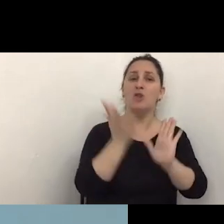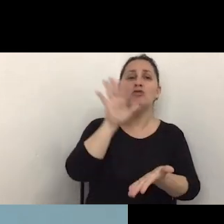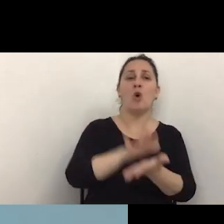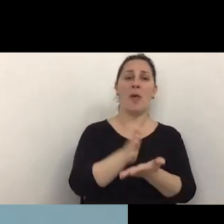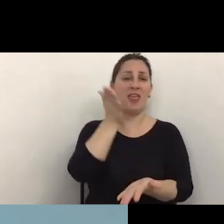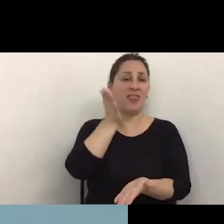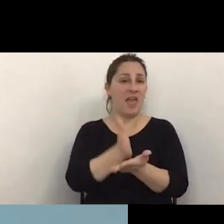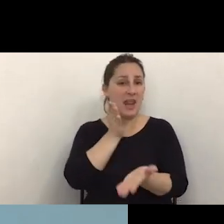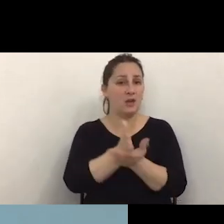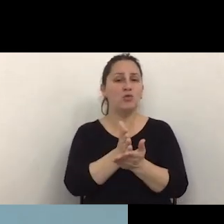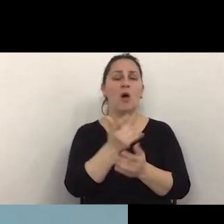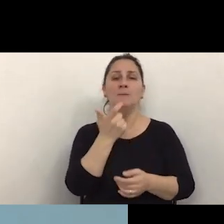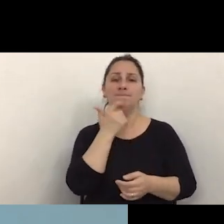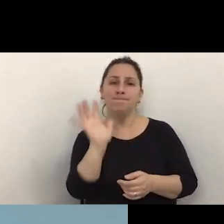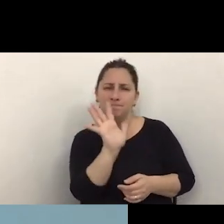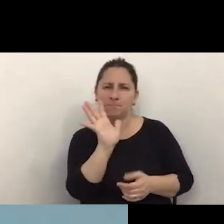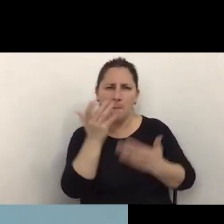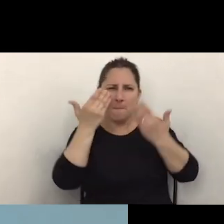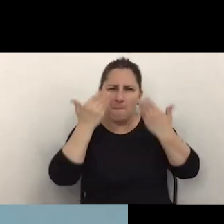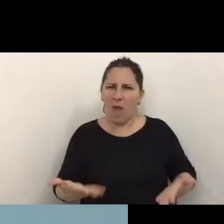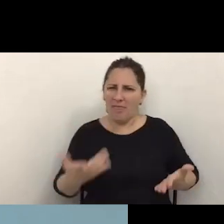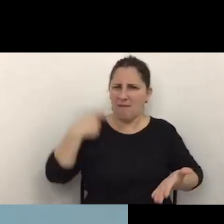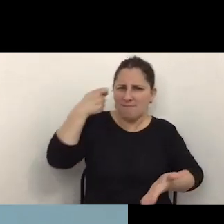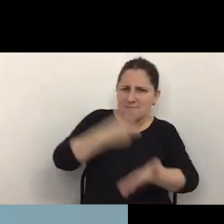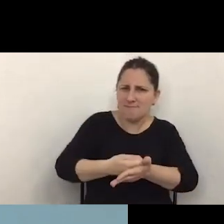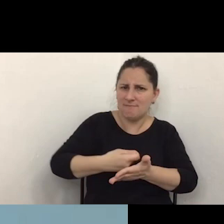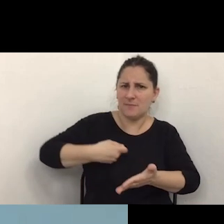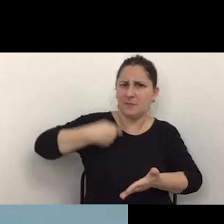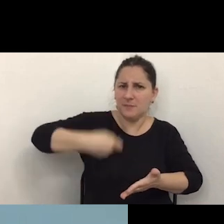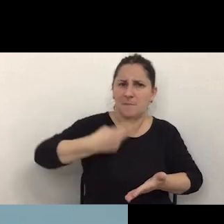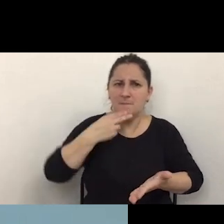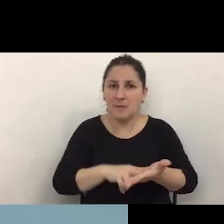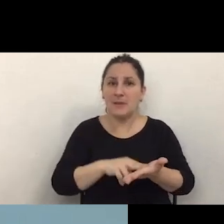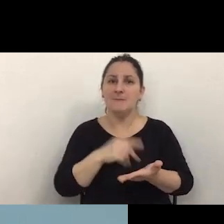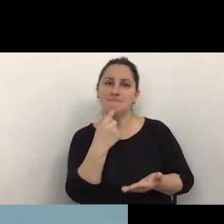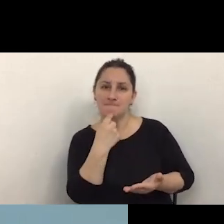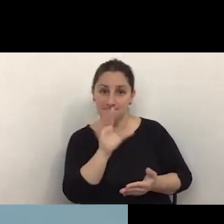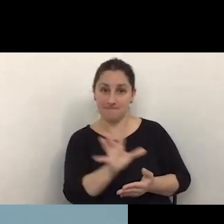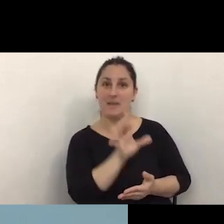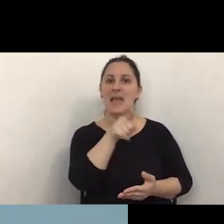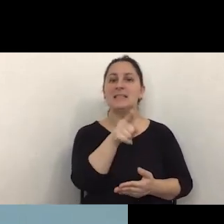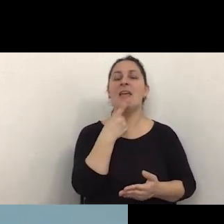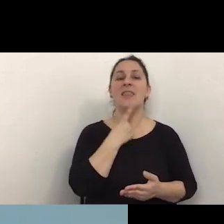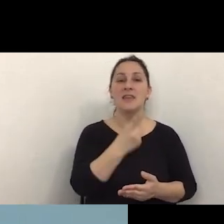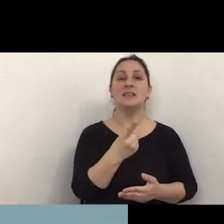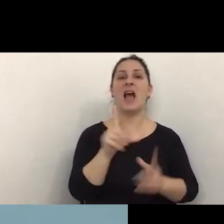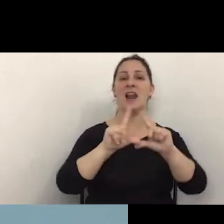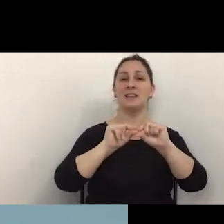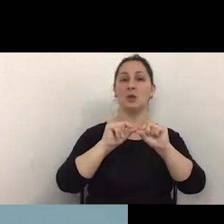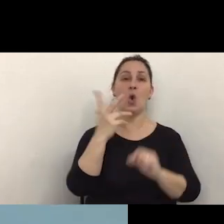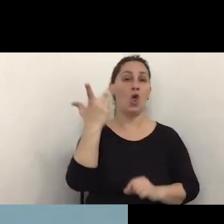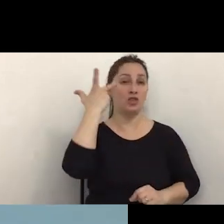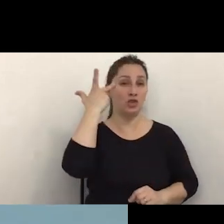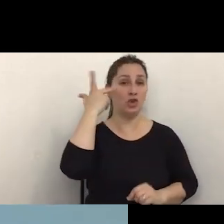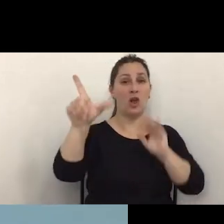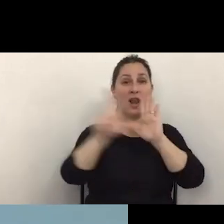decir, presunciones de la capacidad contributiva, ¿sí? Son justamente las establecidas en el artículo 18 de la